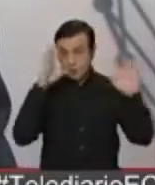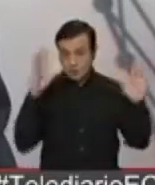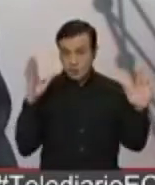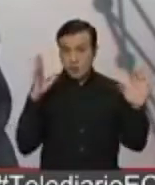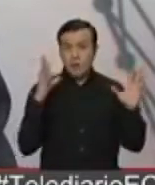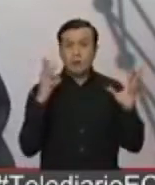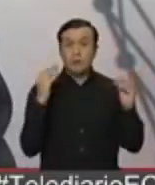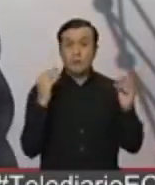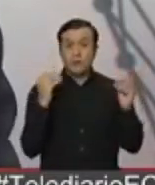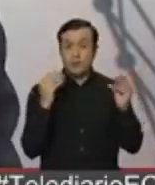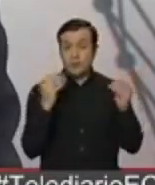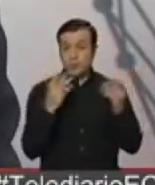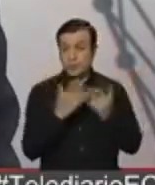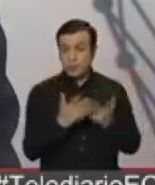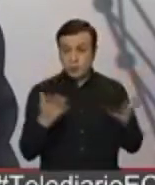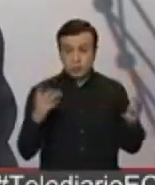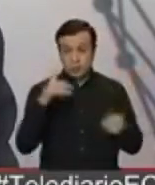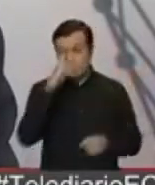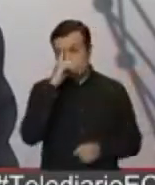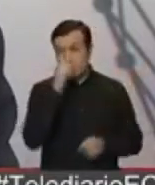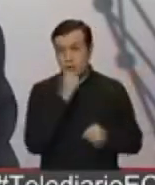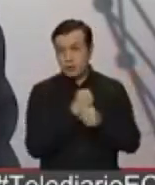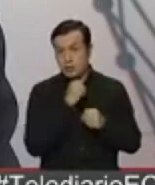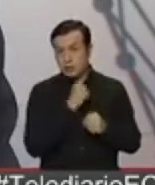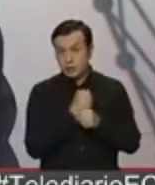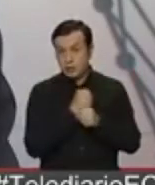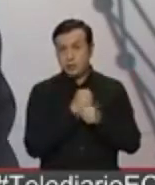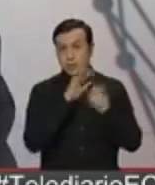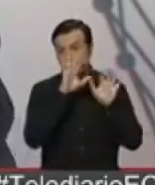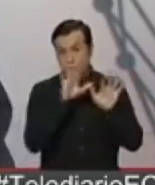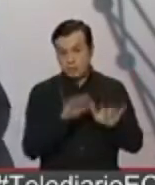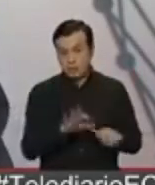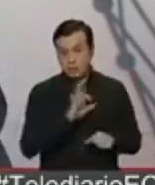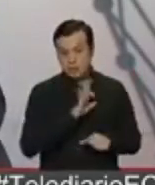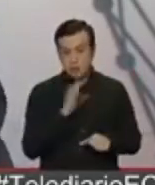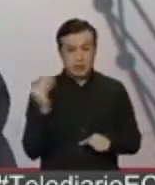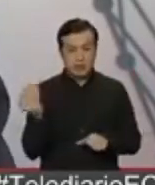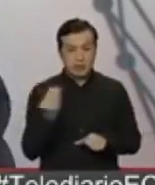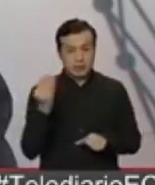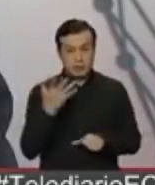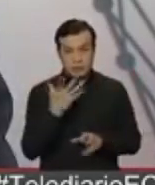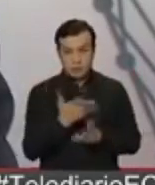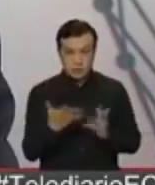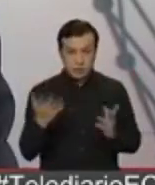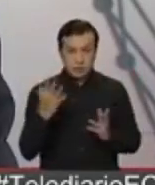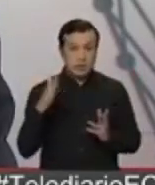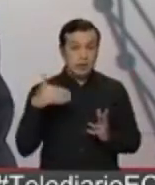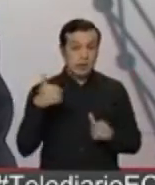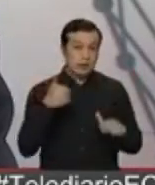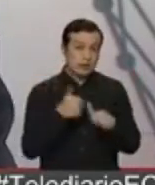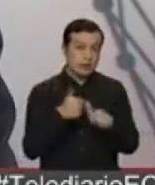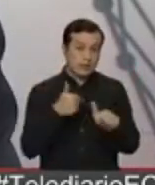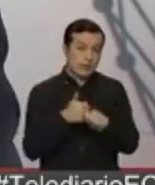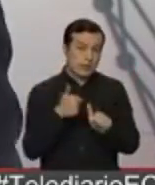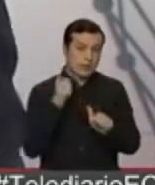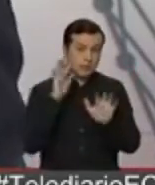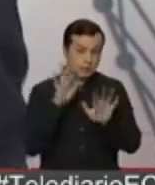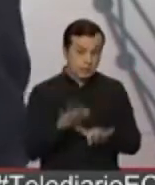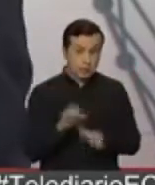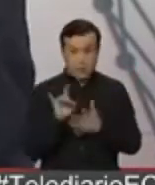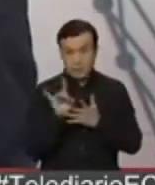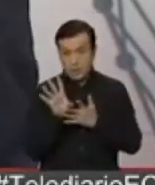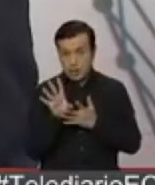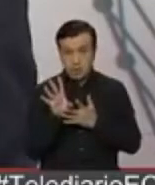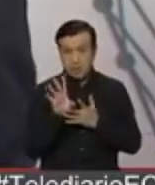servidores que trabajan actualmente en la secretaría técnica de juventud es próxima a ser suprimida pasará